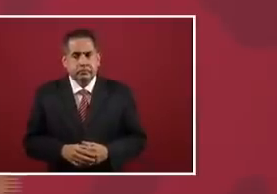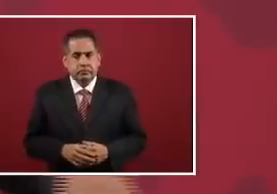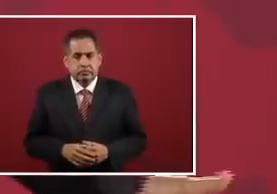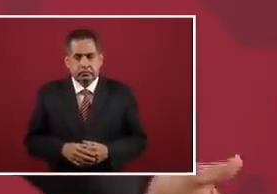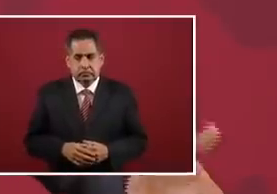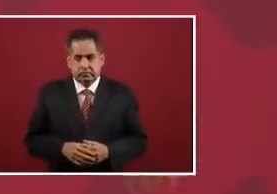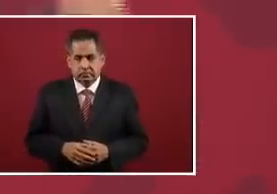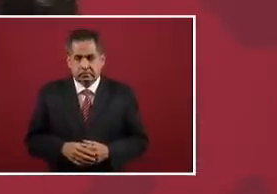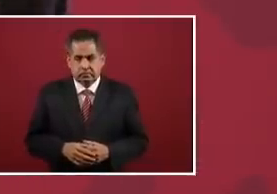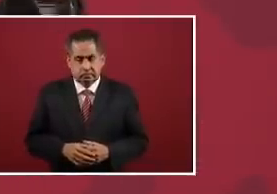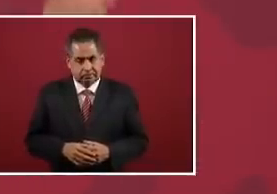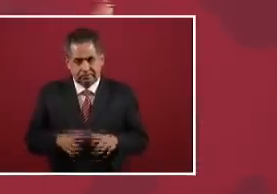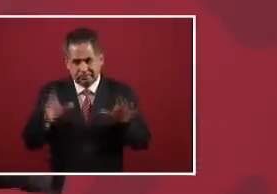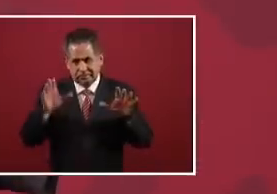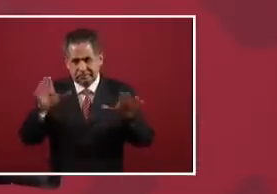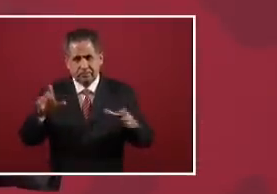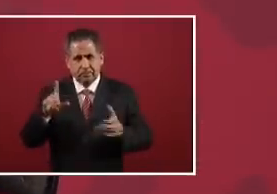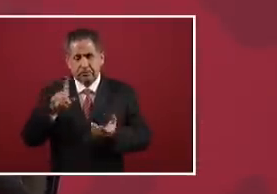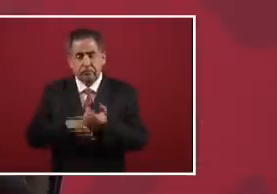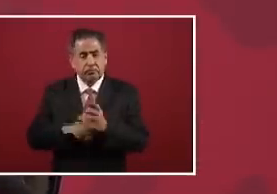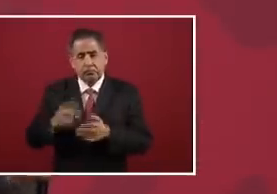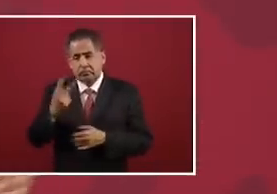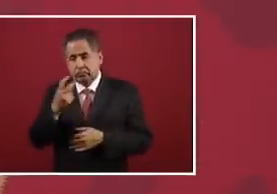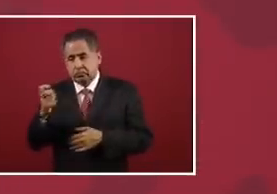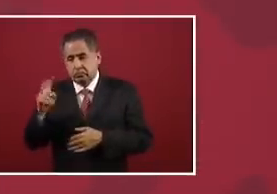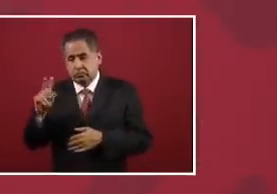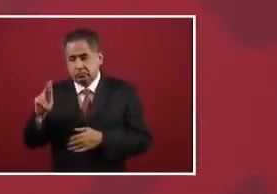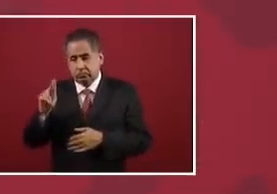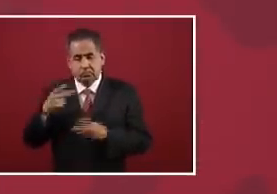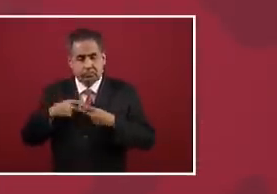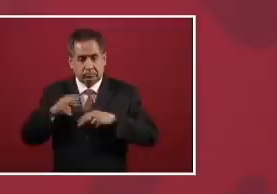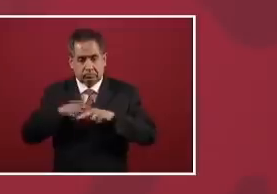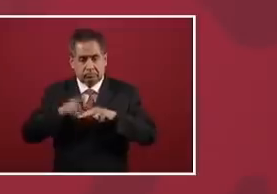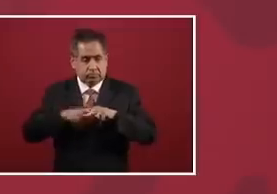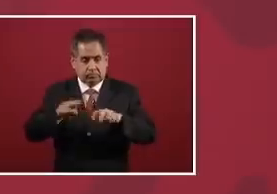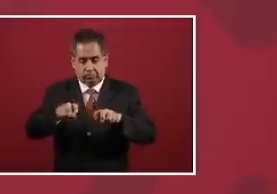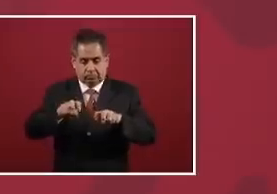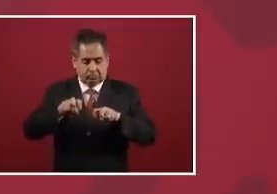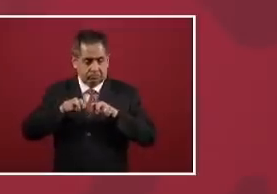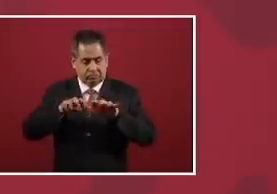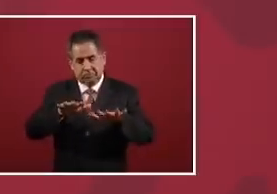un avión para 280 pasajeros,